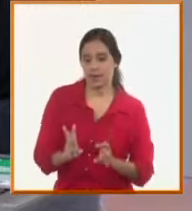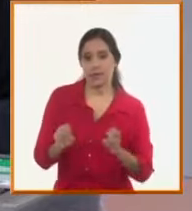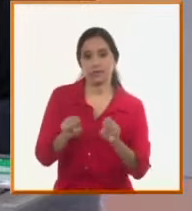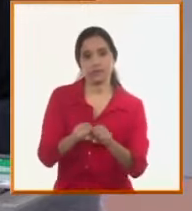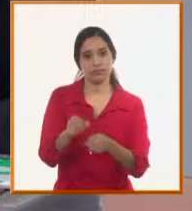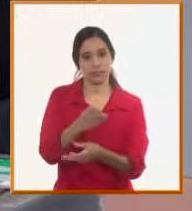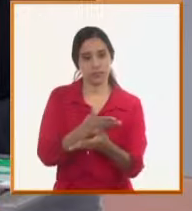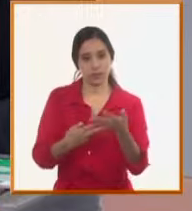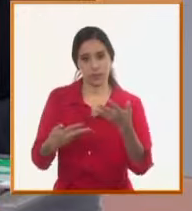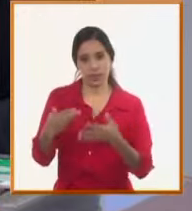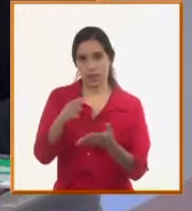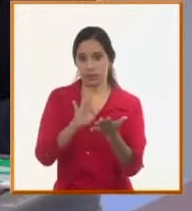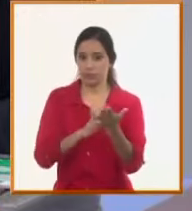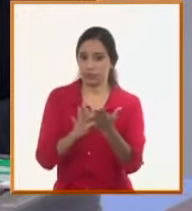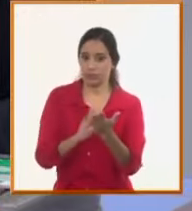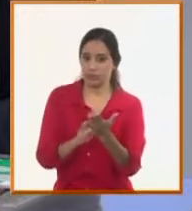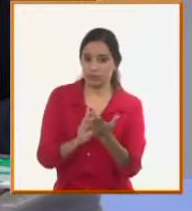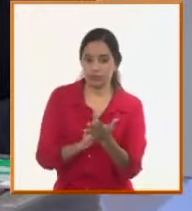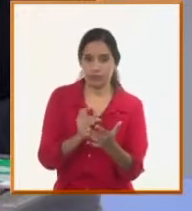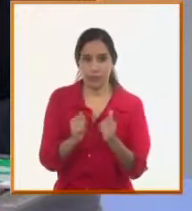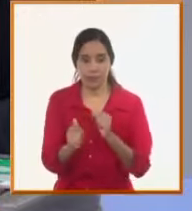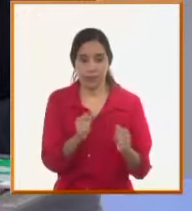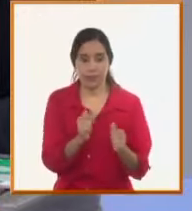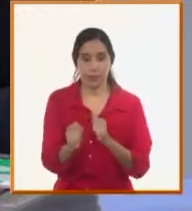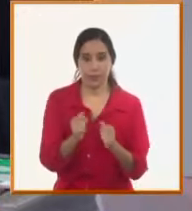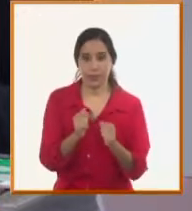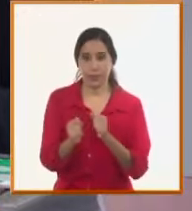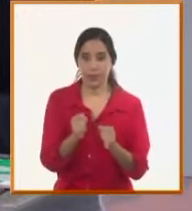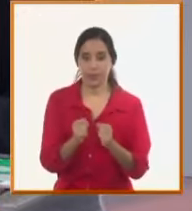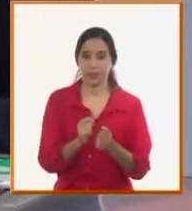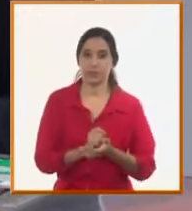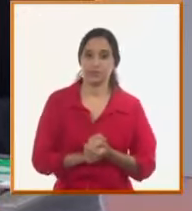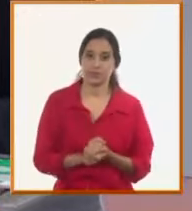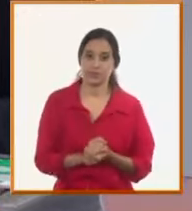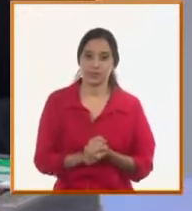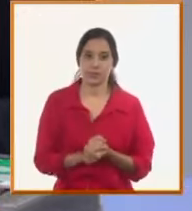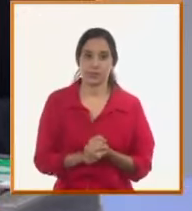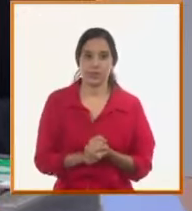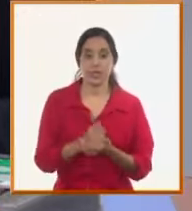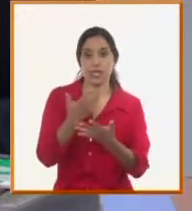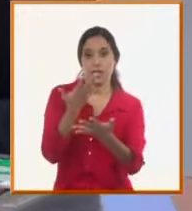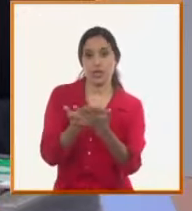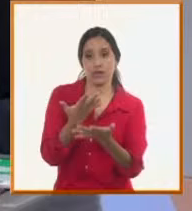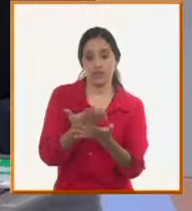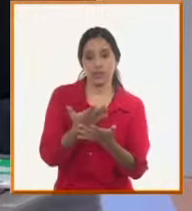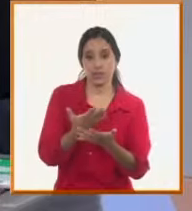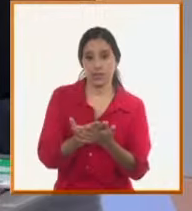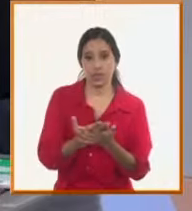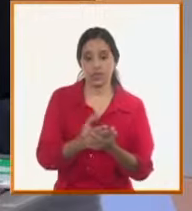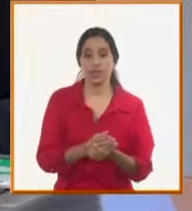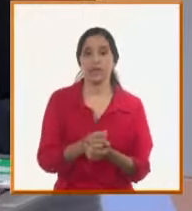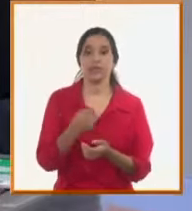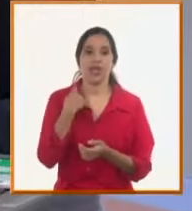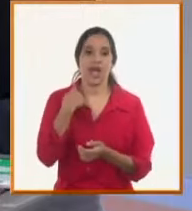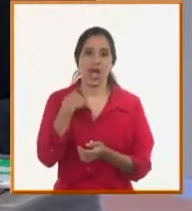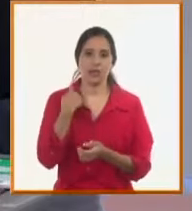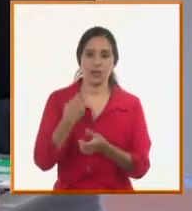de esas plataformas. La oficina de LESEN igual, LESEN en el